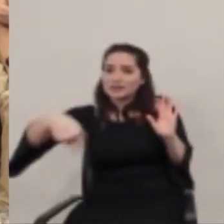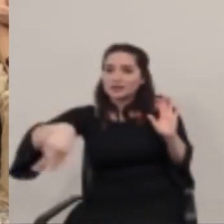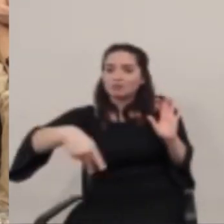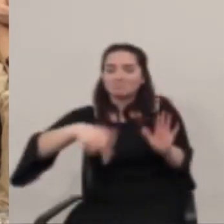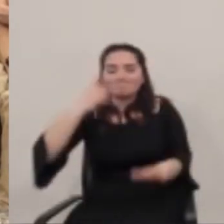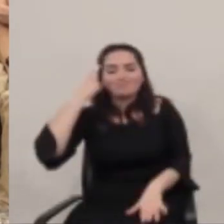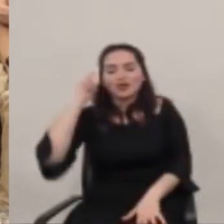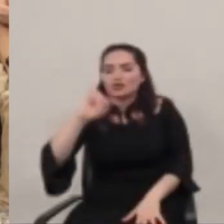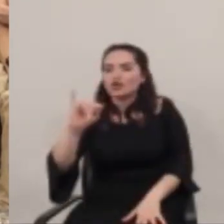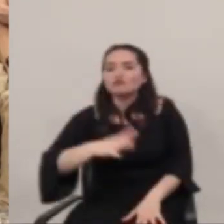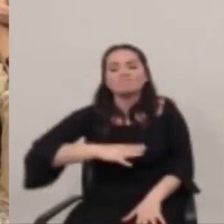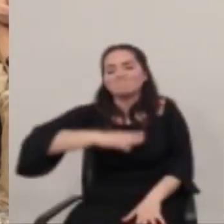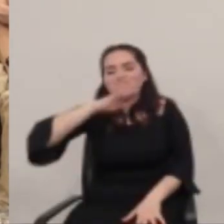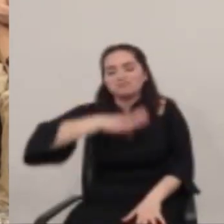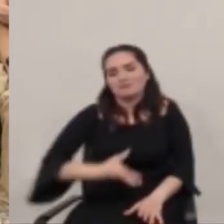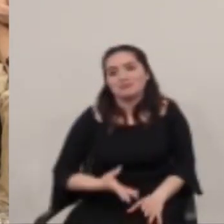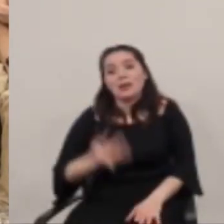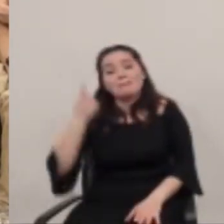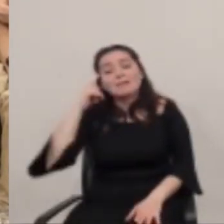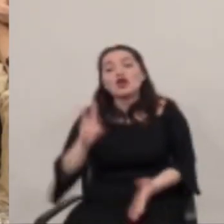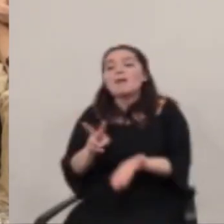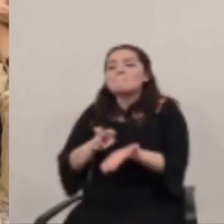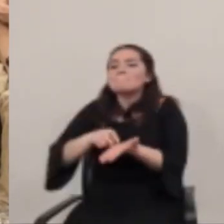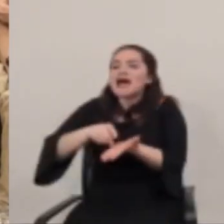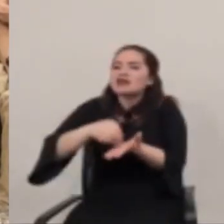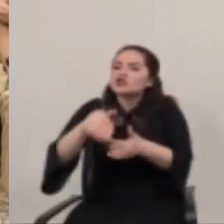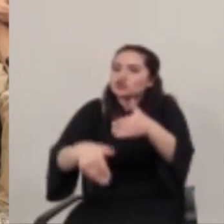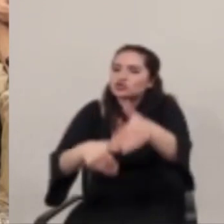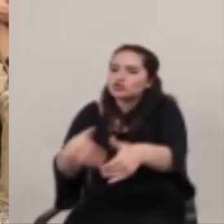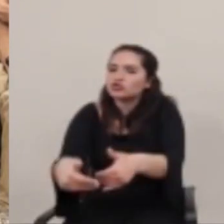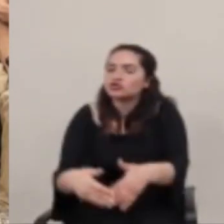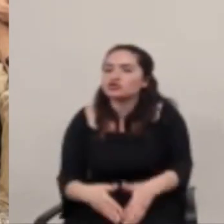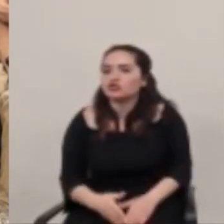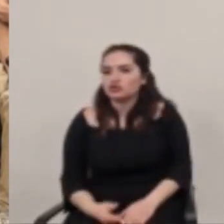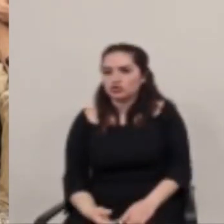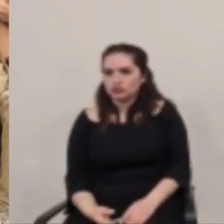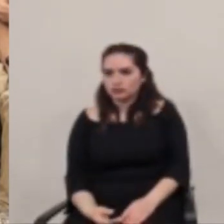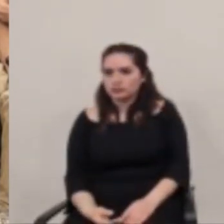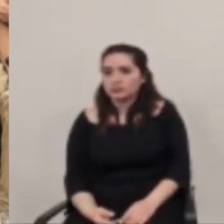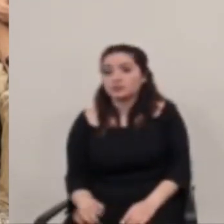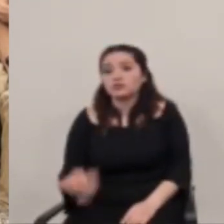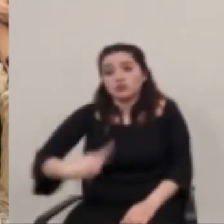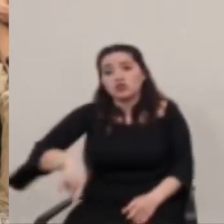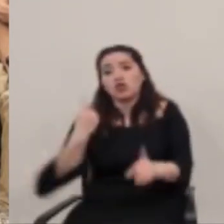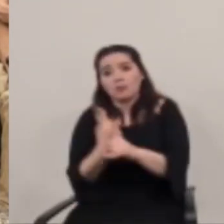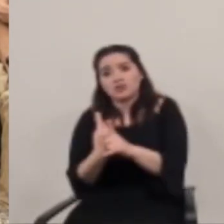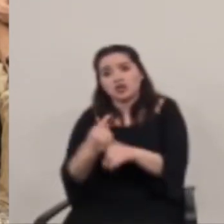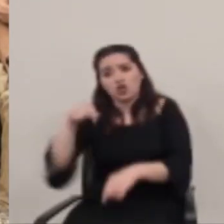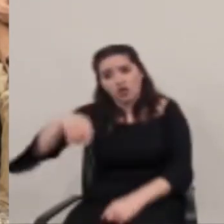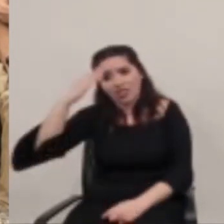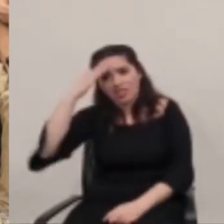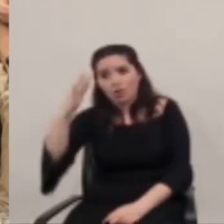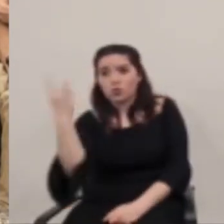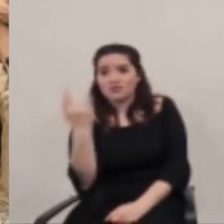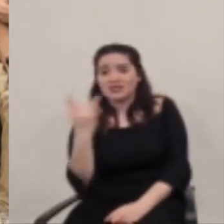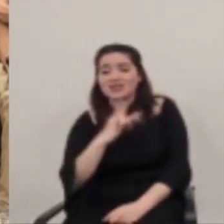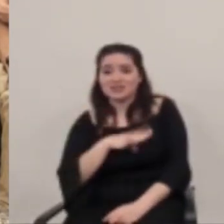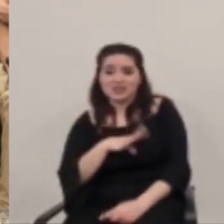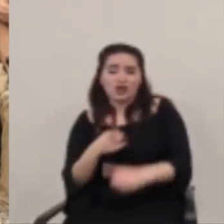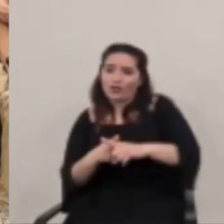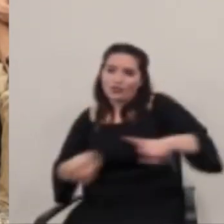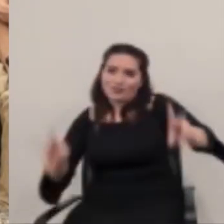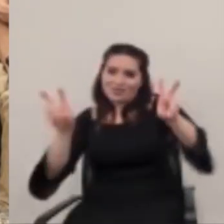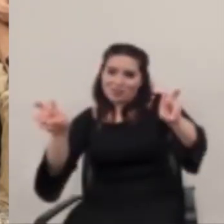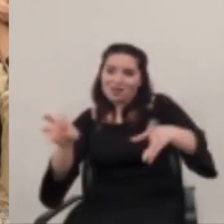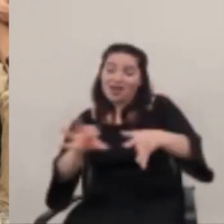insuficiente, pero es al menos un paso y sobre todo no quiero quitar protagonismo a lo que se está hablando hoy día aquí, que es la política de la Universidad de Chile. Pero le agradezco